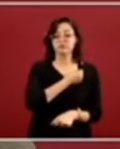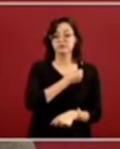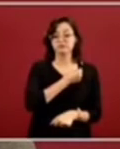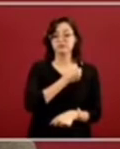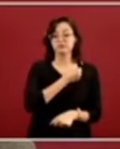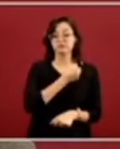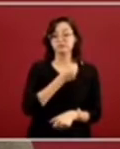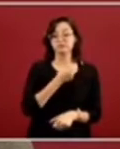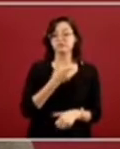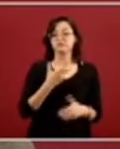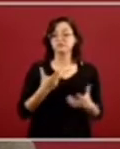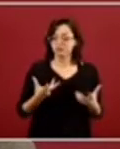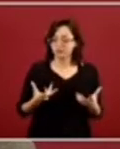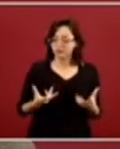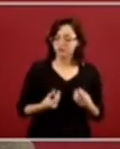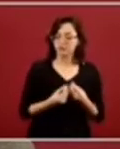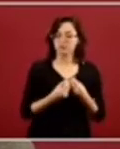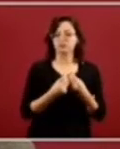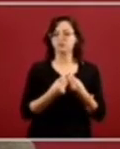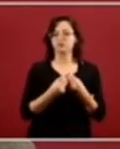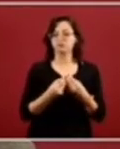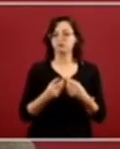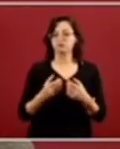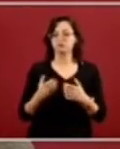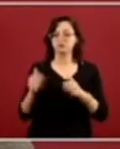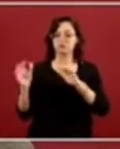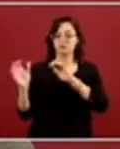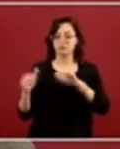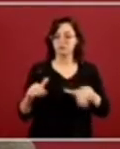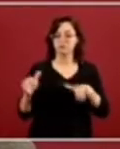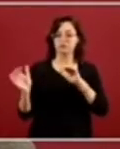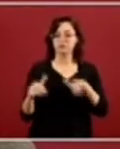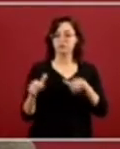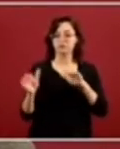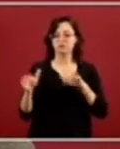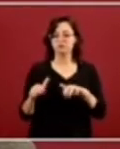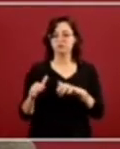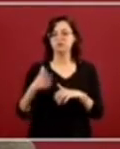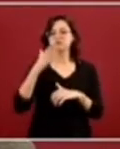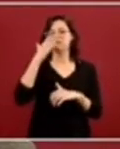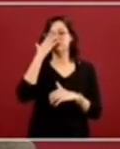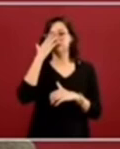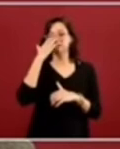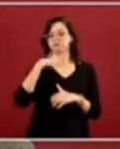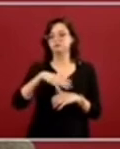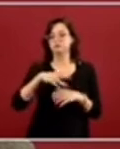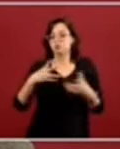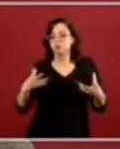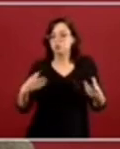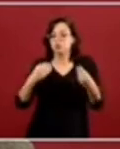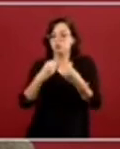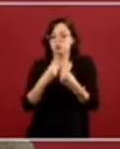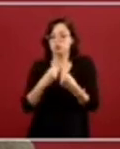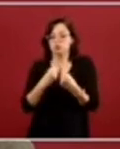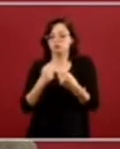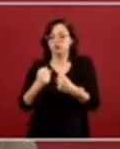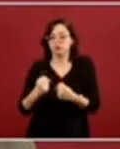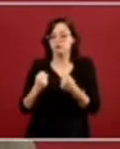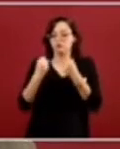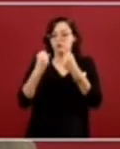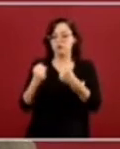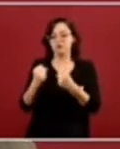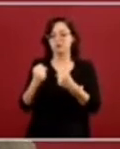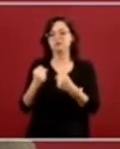es ir juntos en el proceso de reclutamiento, porque entendemos que solo así podemos tener la fuerza que nos puede